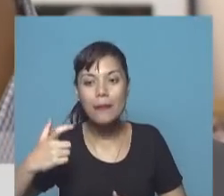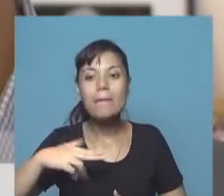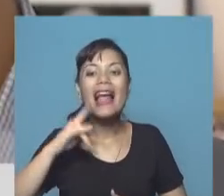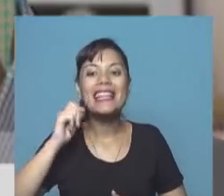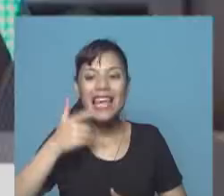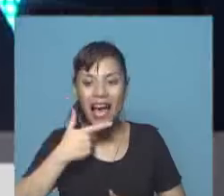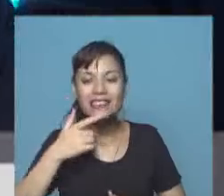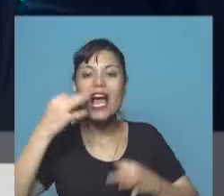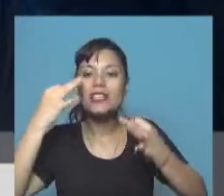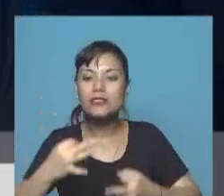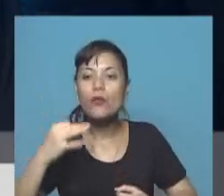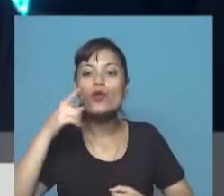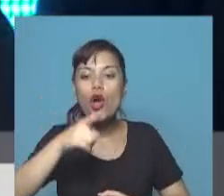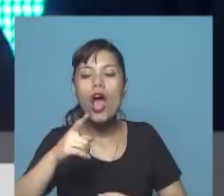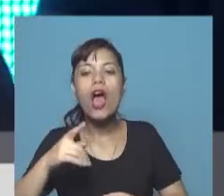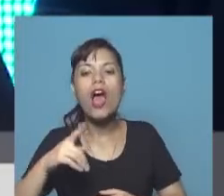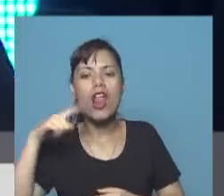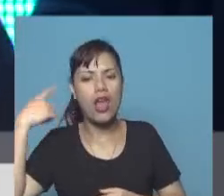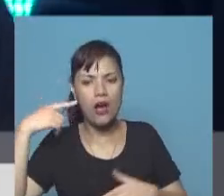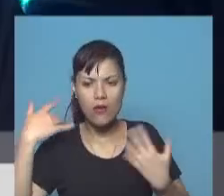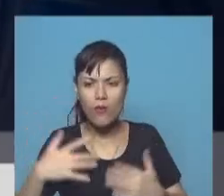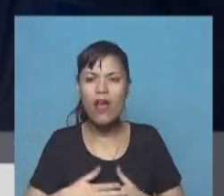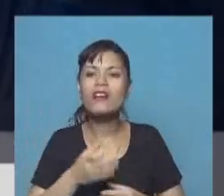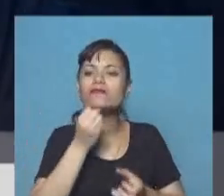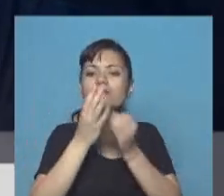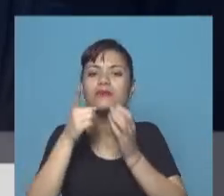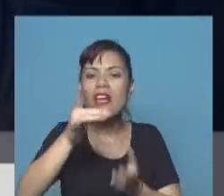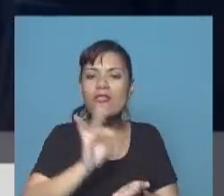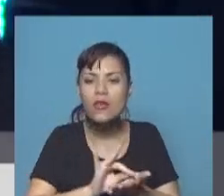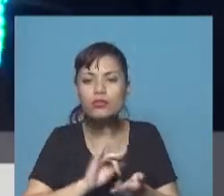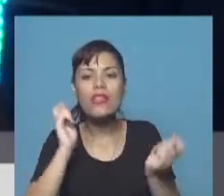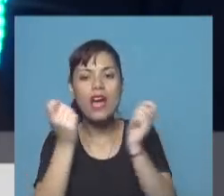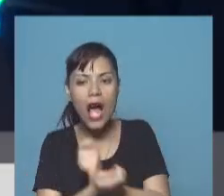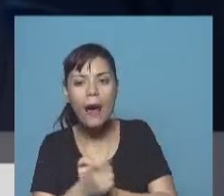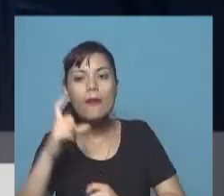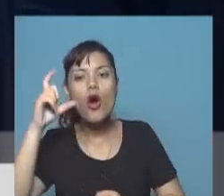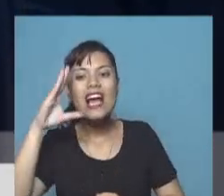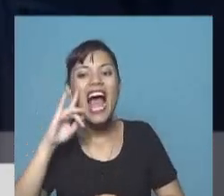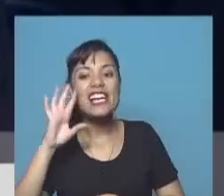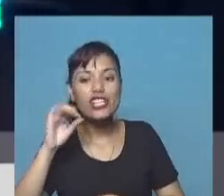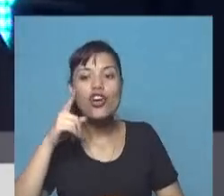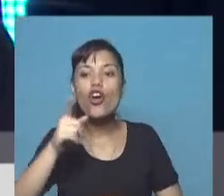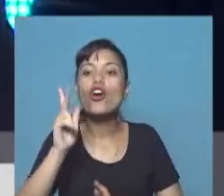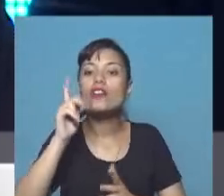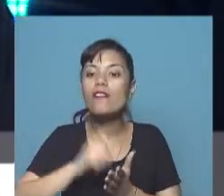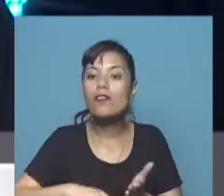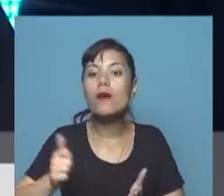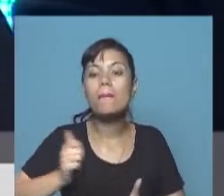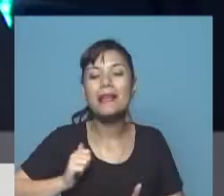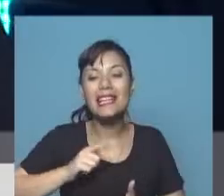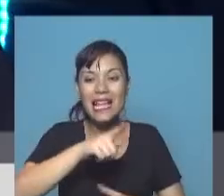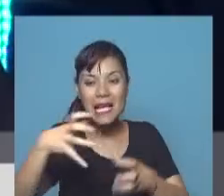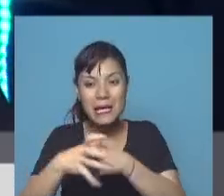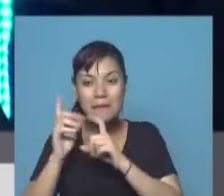Mole, aseguró que fue un acto de locura los dichos de la diputada de Cambiemos, Elisa Carrió, quien afirmó que los militantes de